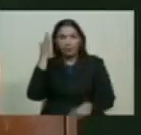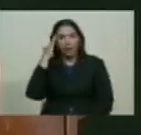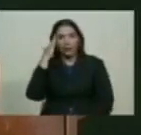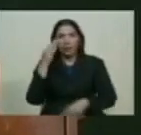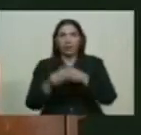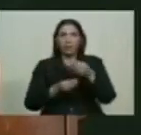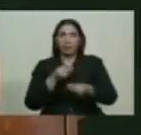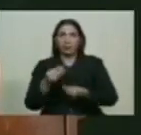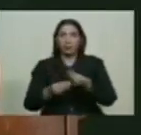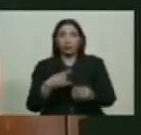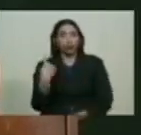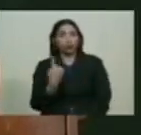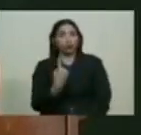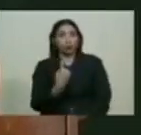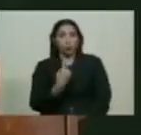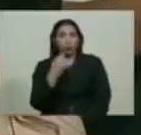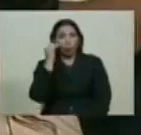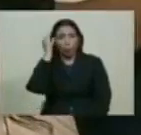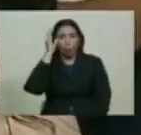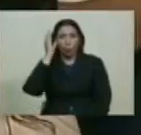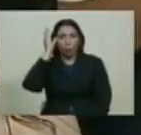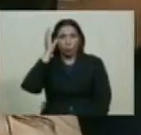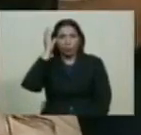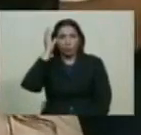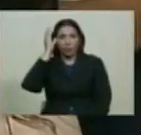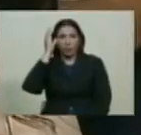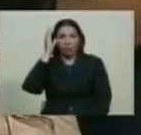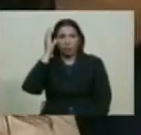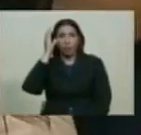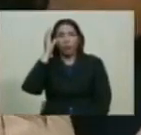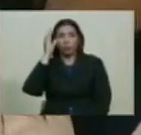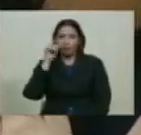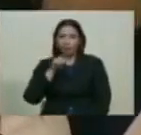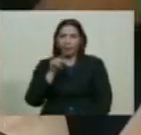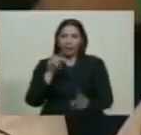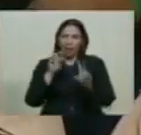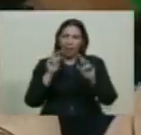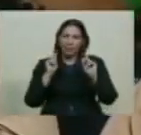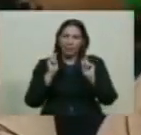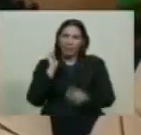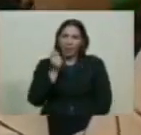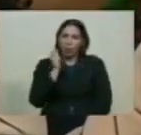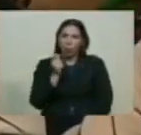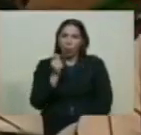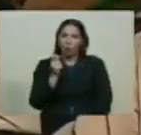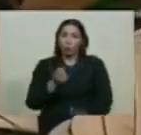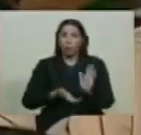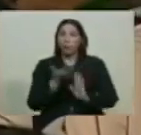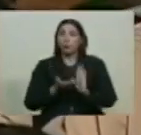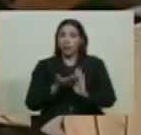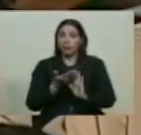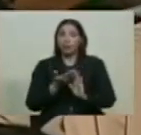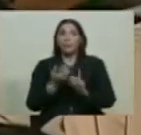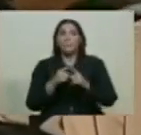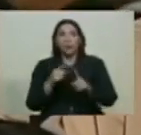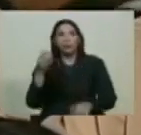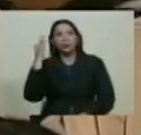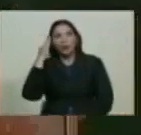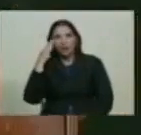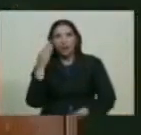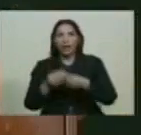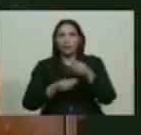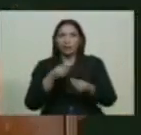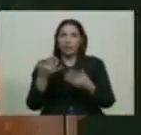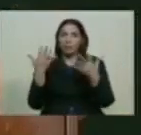no solo en el conocimiento teórico, que es importante, que es imprescindible, pero sino también en saber hacer con las manos, en